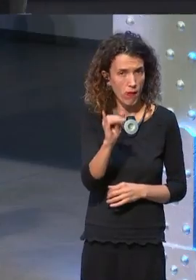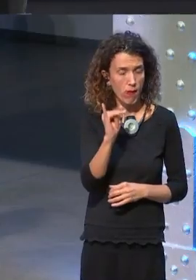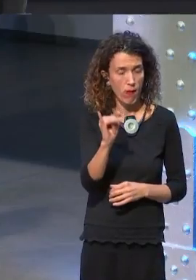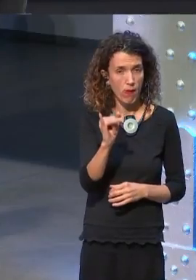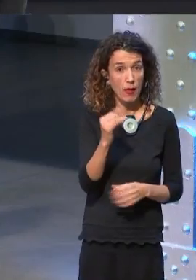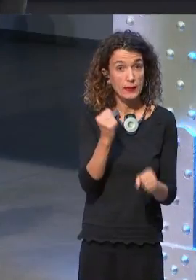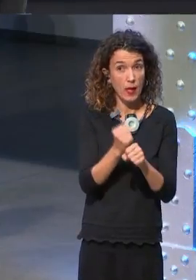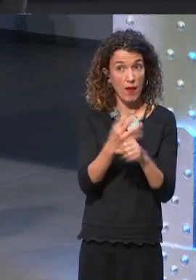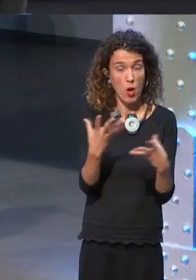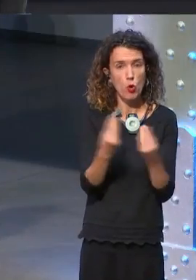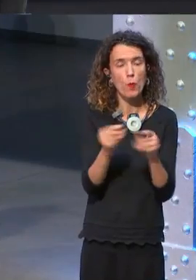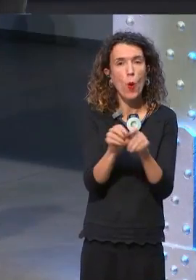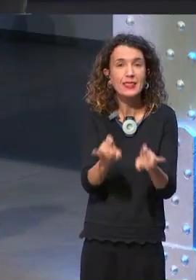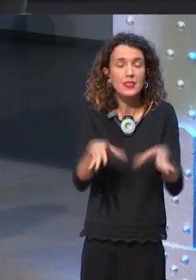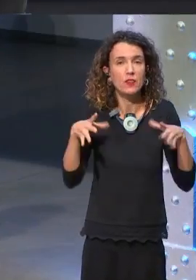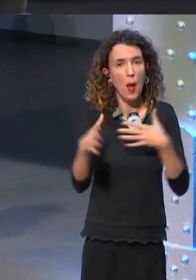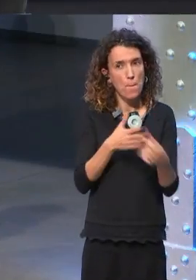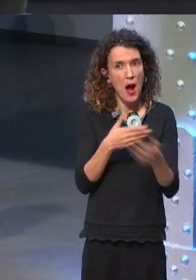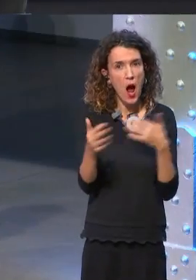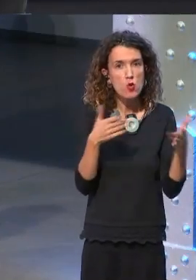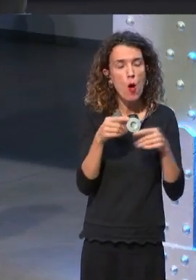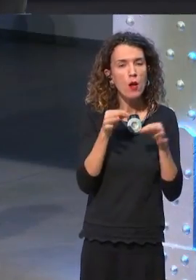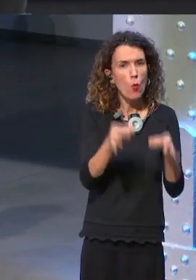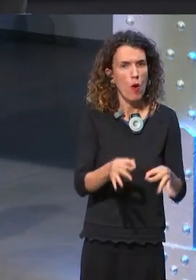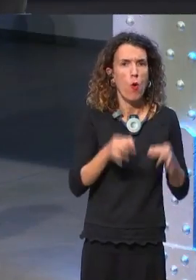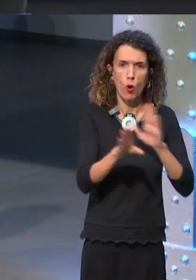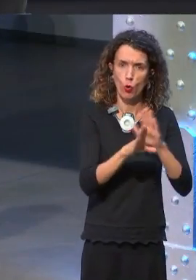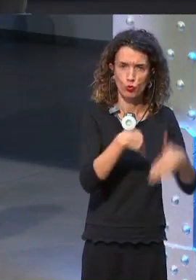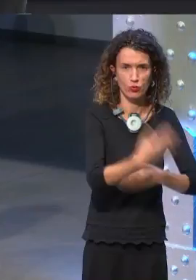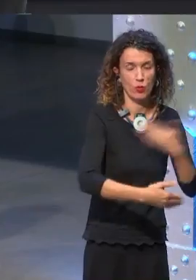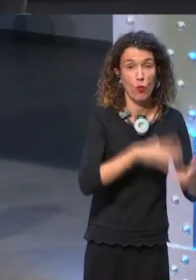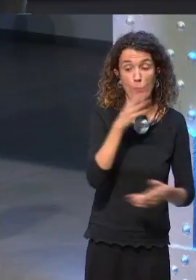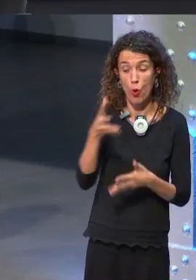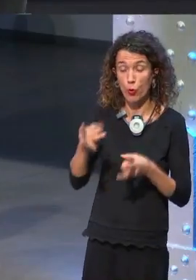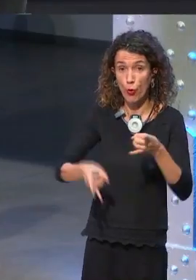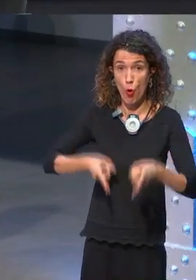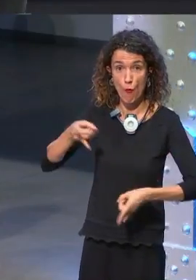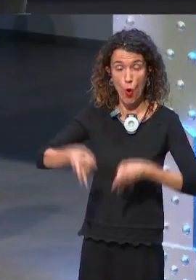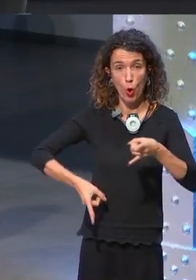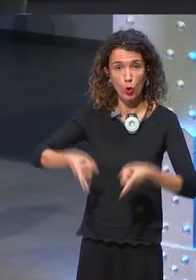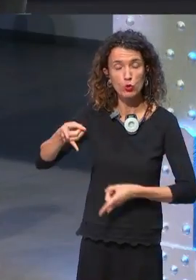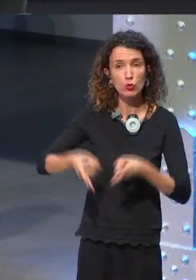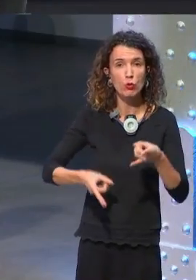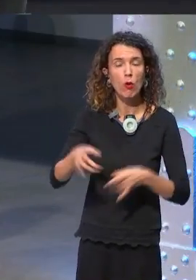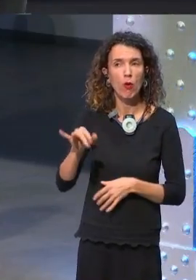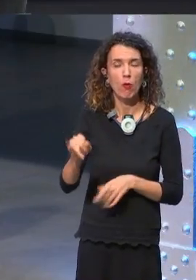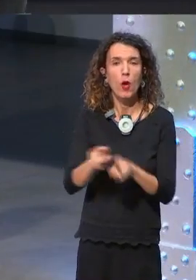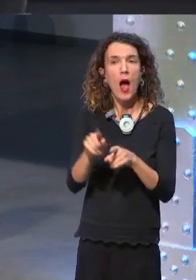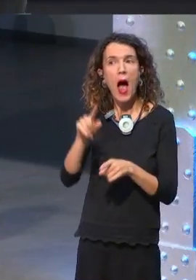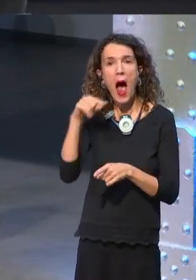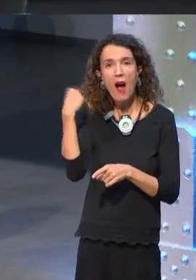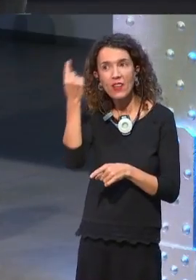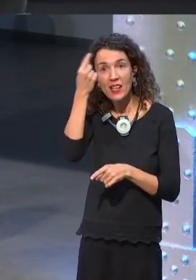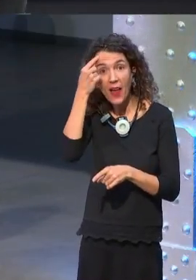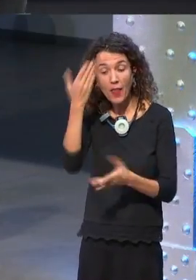en la que se trabaja con una sensibilidad manual, yo creo que eso siempre va a estar ahí, porque los robots tienen otras